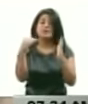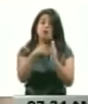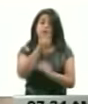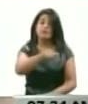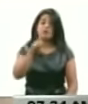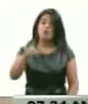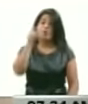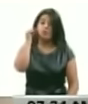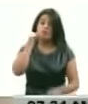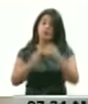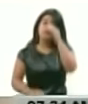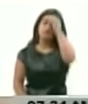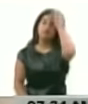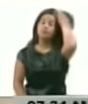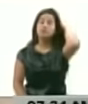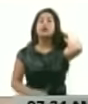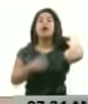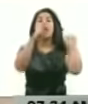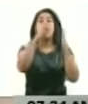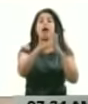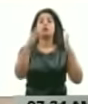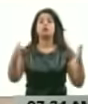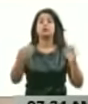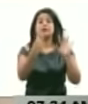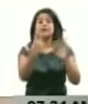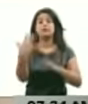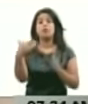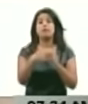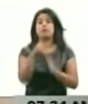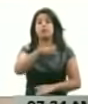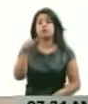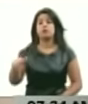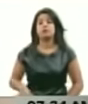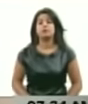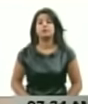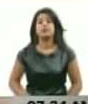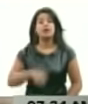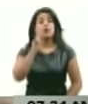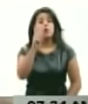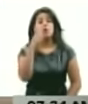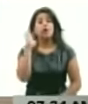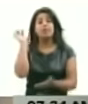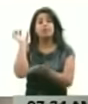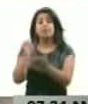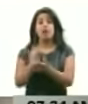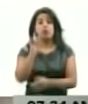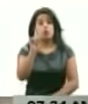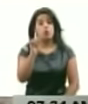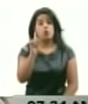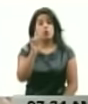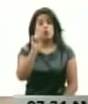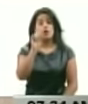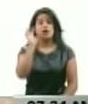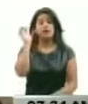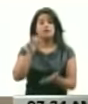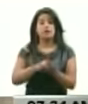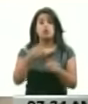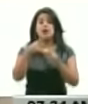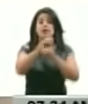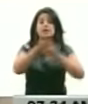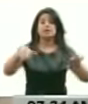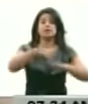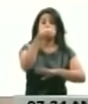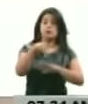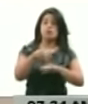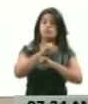usuarias. ¿Durante todo el año? Durante todo el año. Y te voy a dar solo un ejemplo de un estado. Eso sin vincular la Red Nacional de